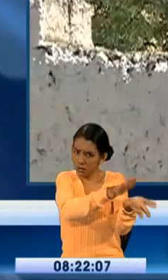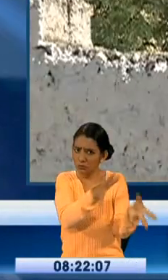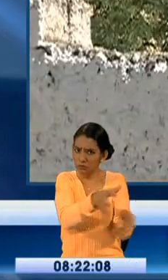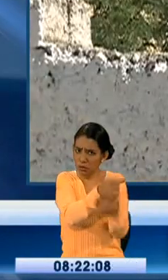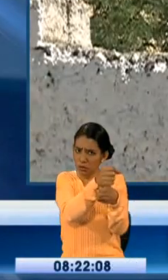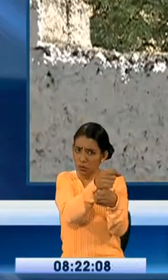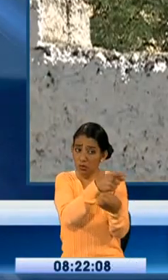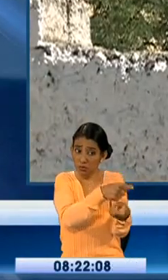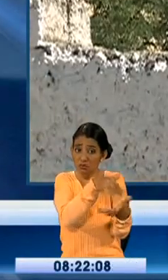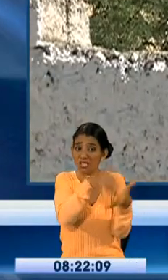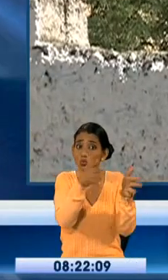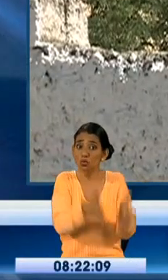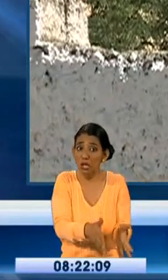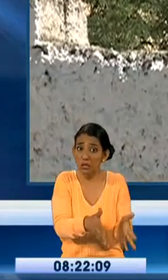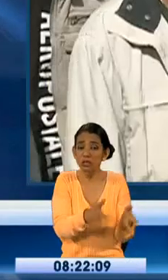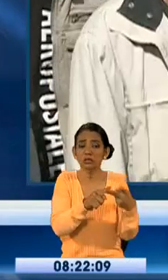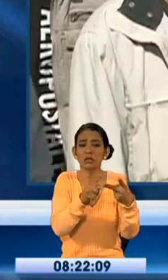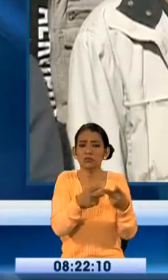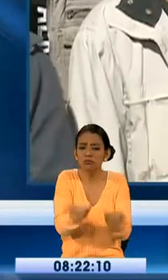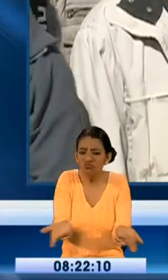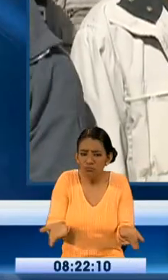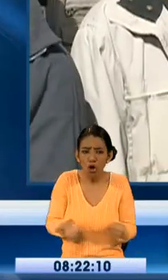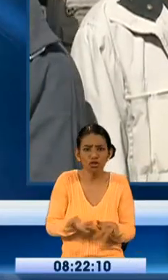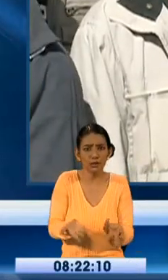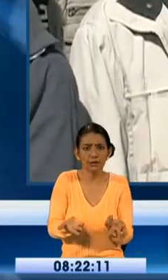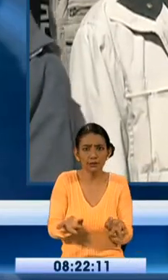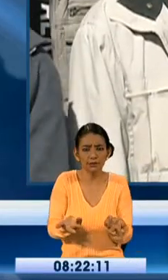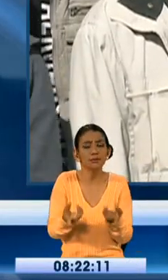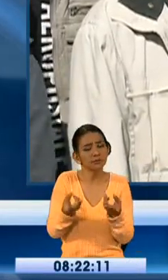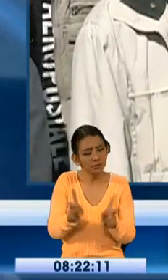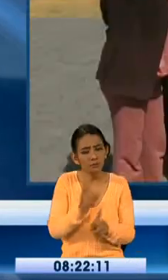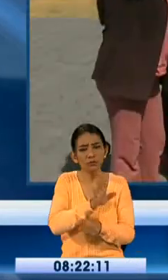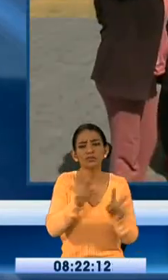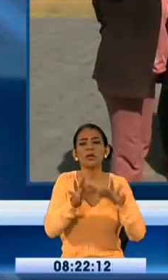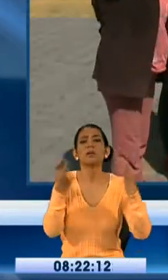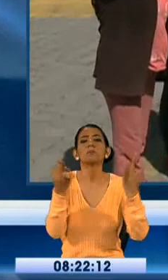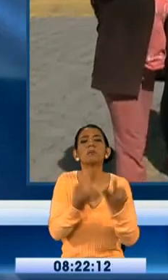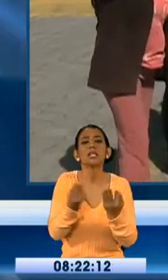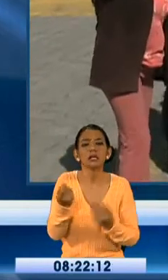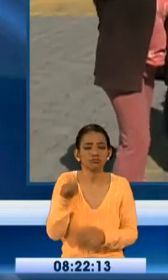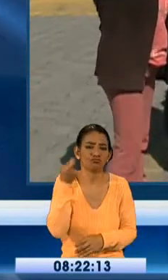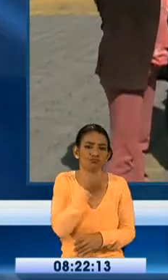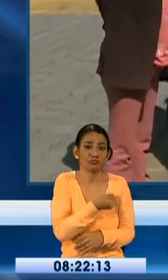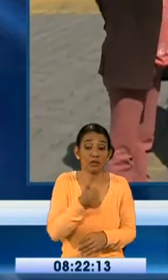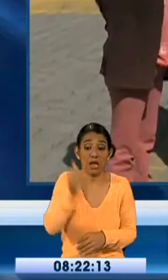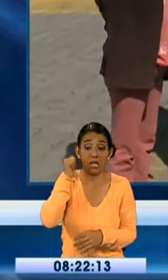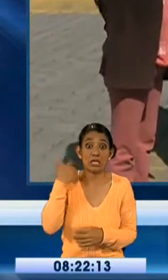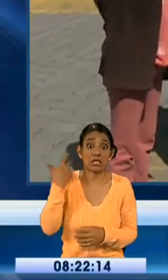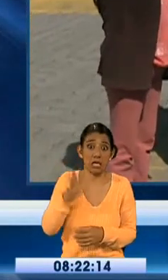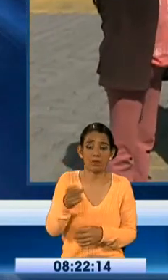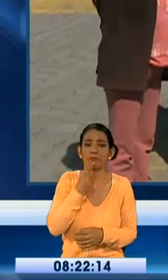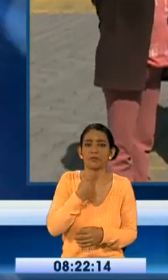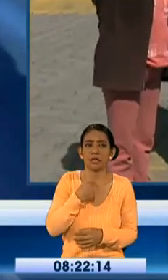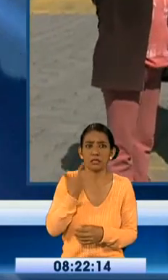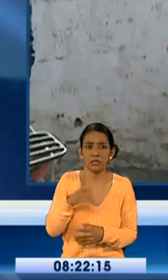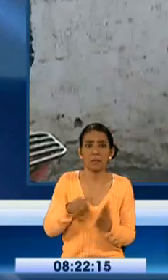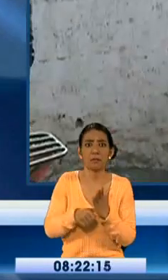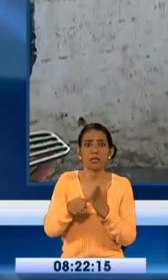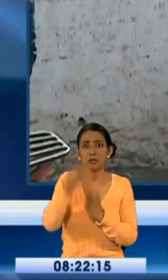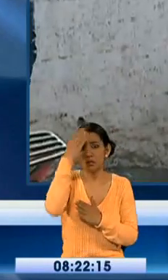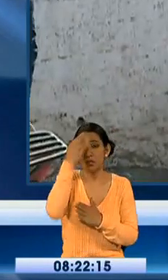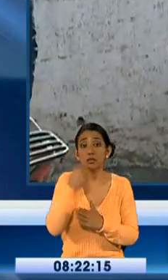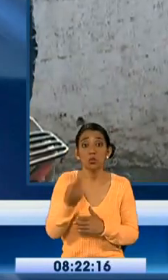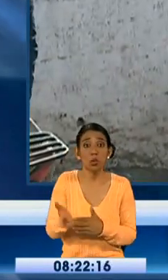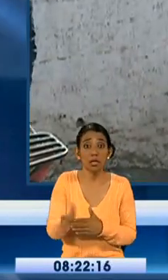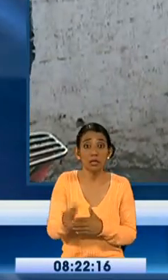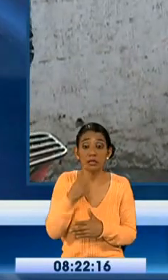tanto a los estudiantes, a los equipos y evidentemente a las familias que ponen el dinerito. El día de ayer nos dijeron que el ministerio les ha dicho que no hay